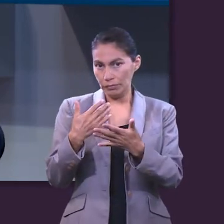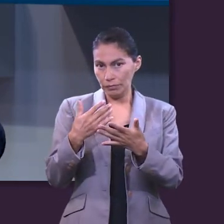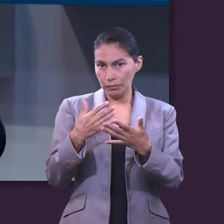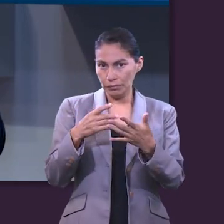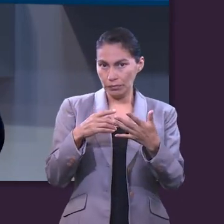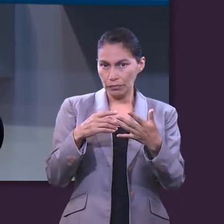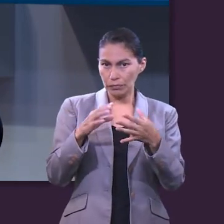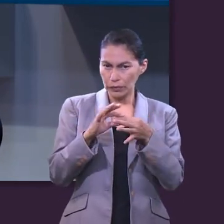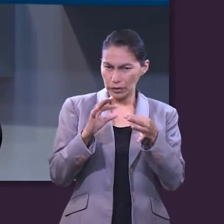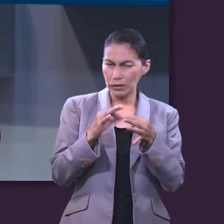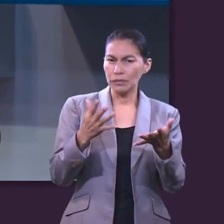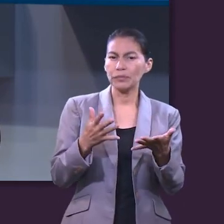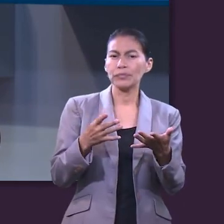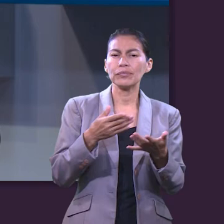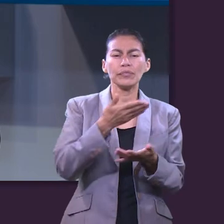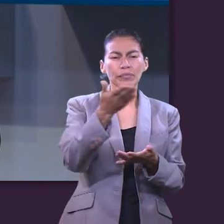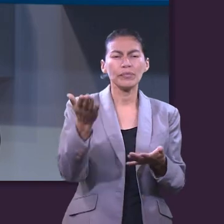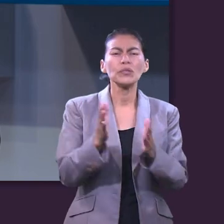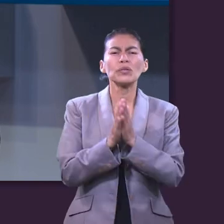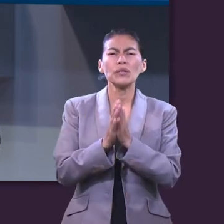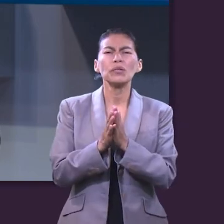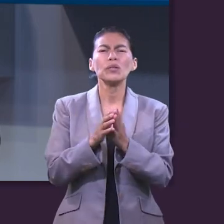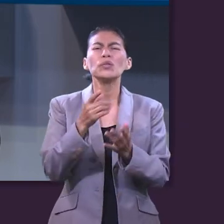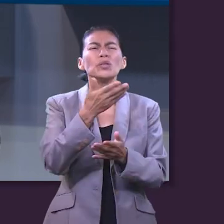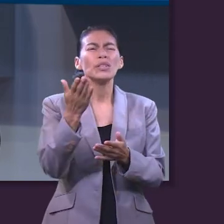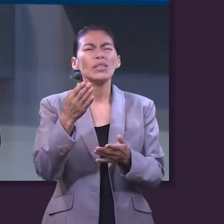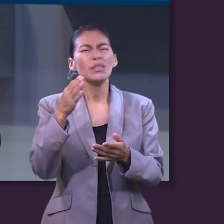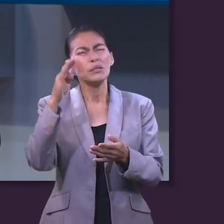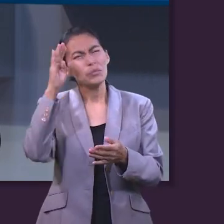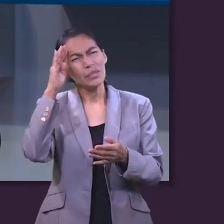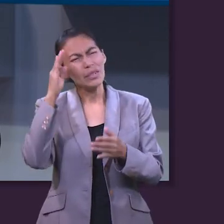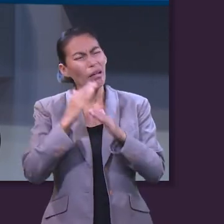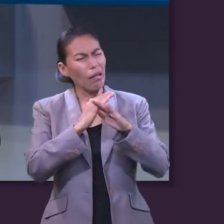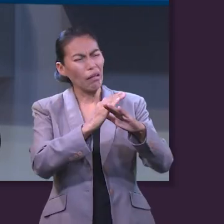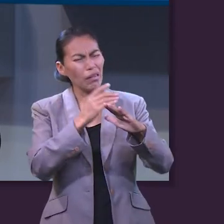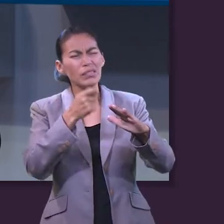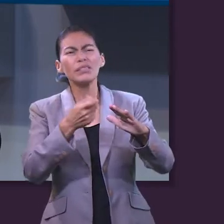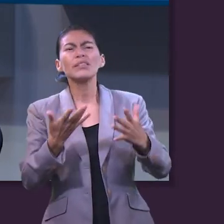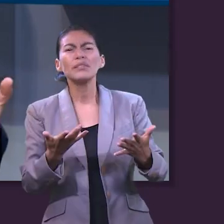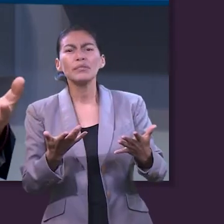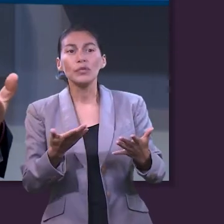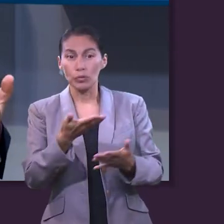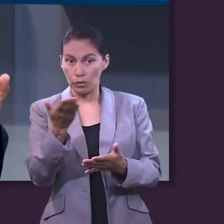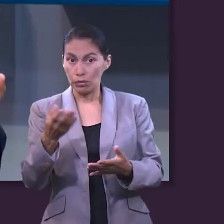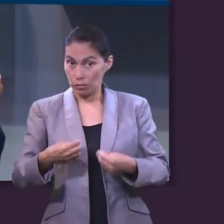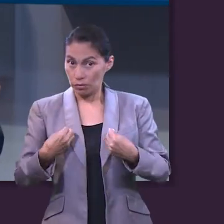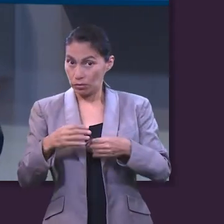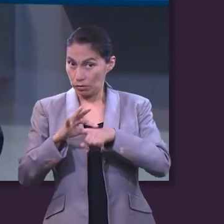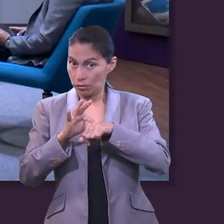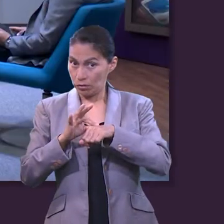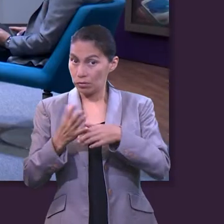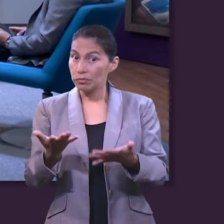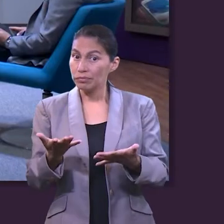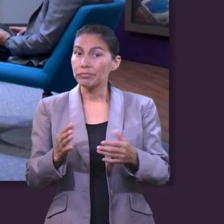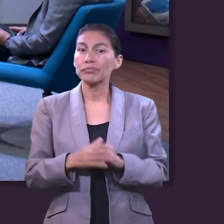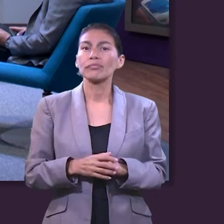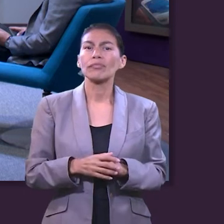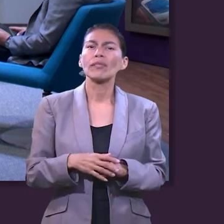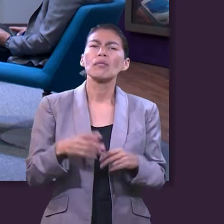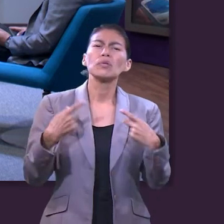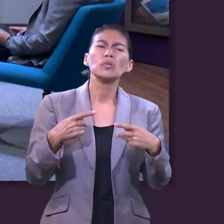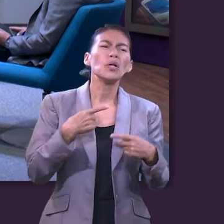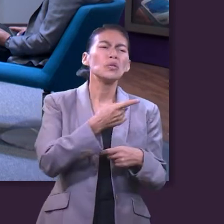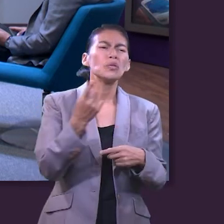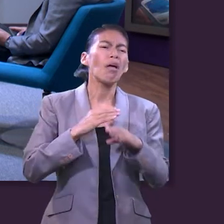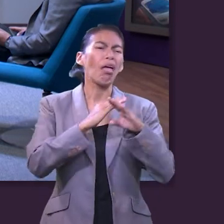gustaría que ustedes me comentaran cuál ha sido su experiencia con el rechazo o qué opinan del rechazo. Les ha tocado experimentar por qué